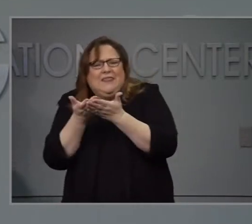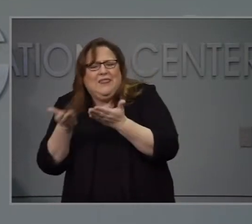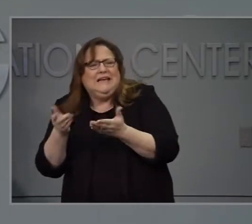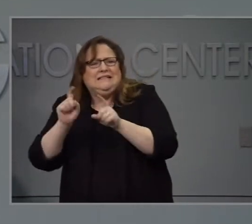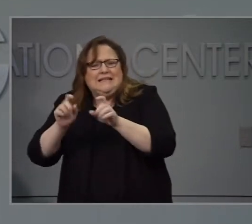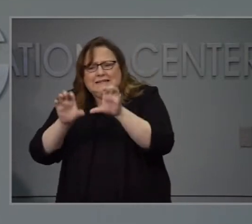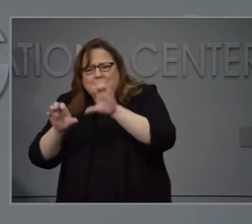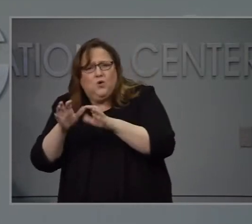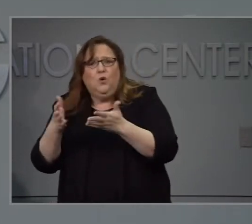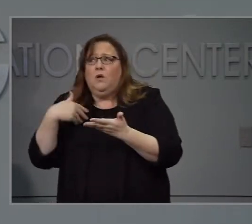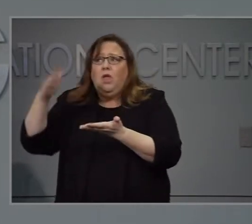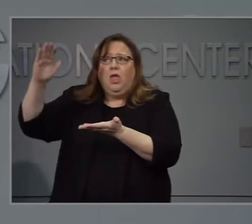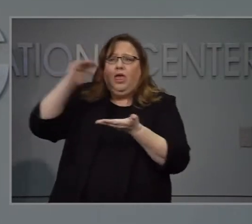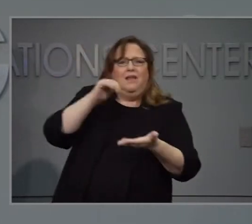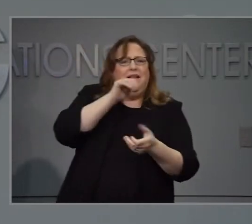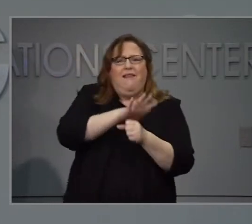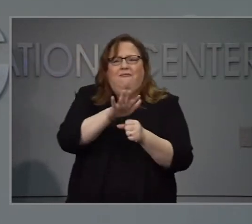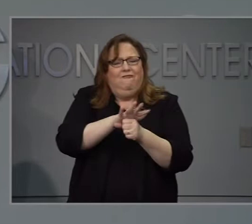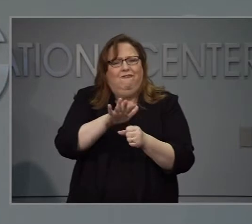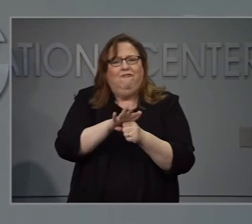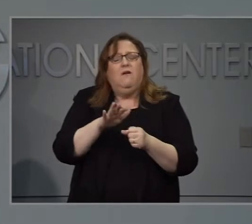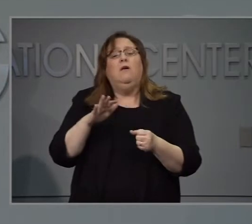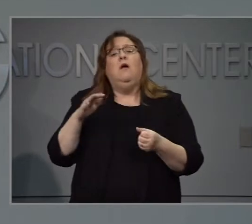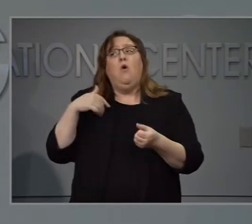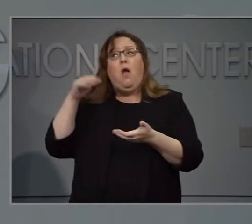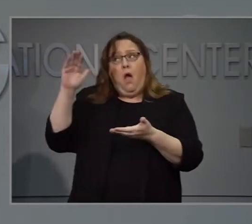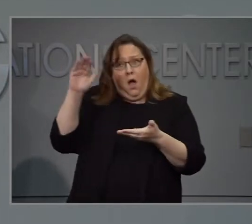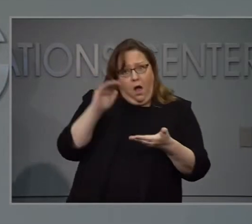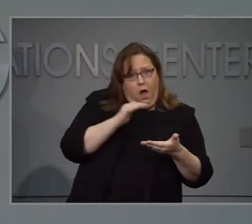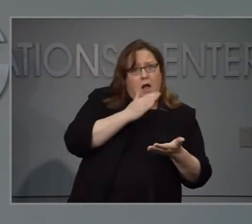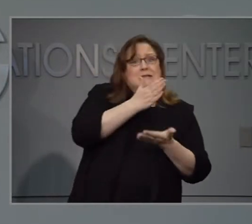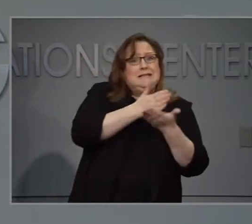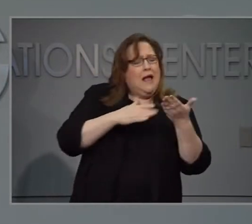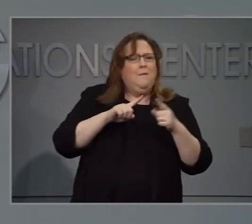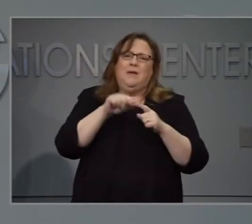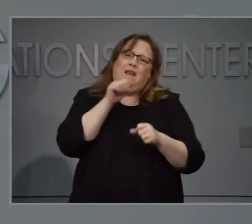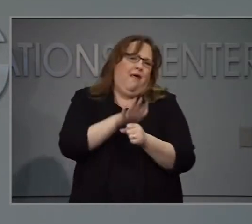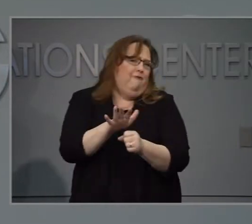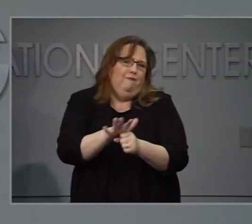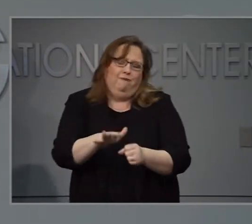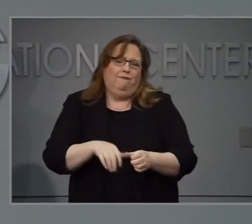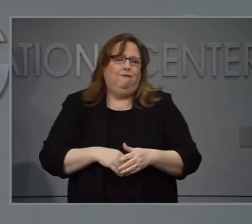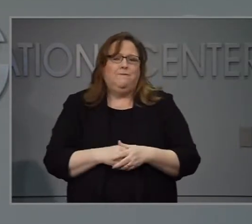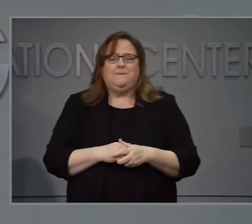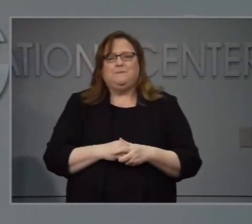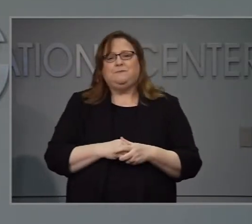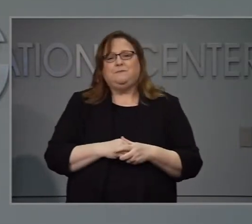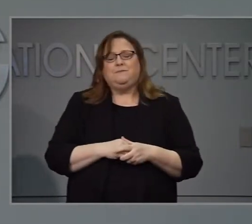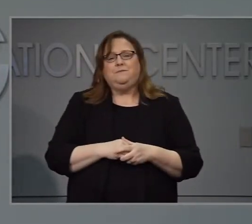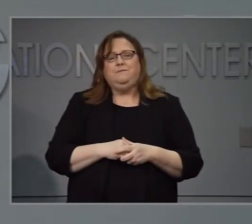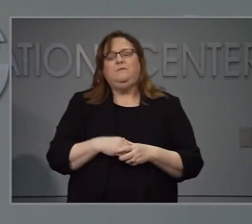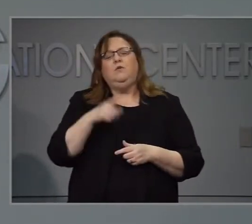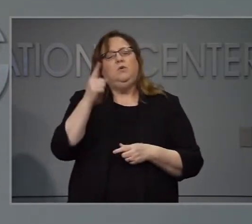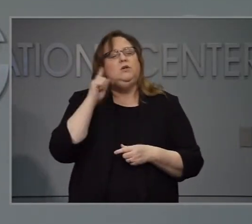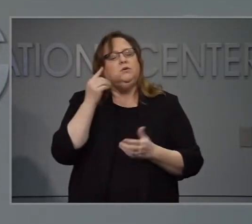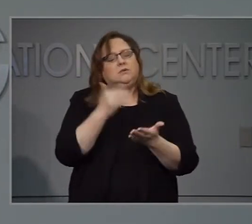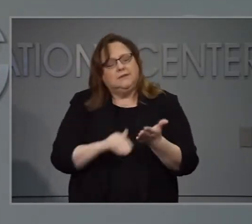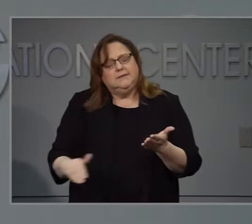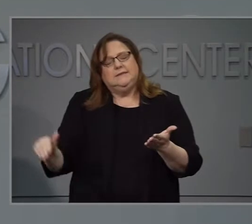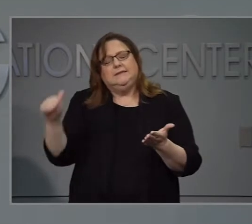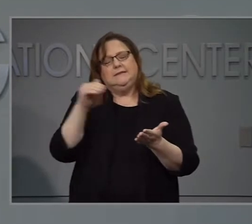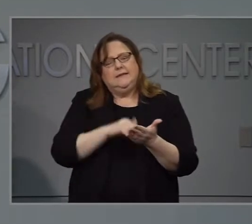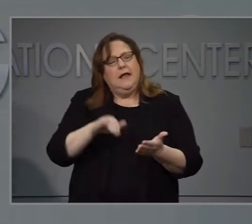los suministros de pruebas tenemos algunos suministros de pruebas pero no suficientes es